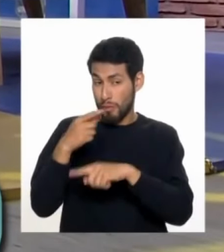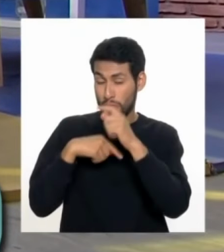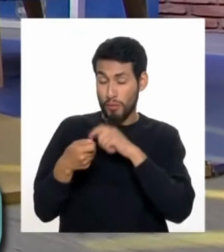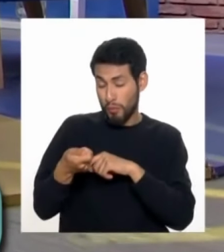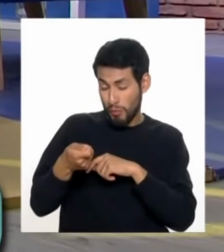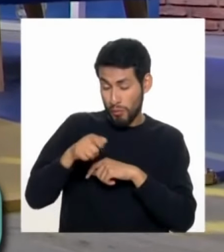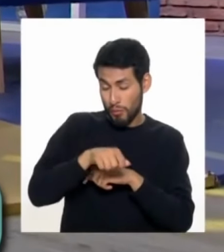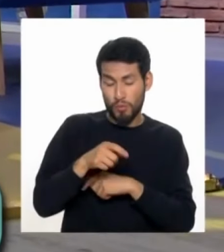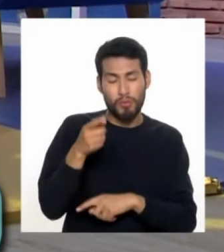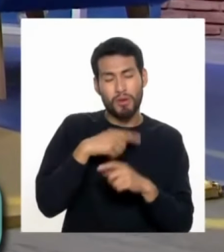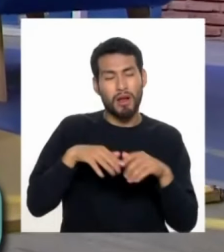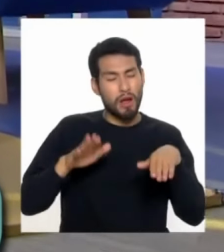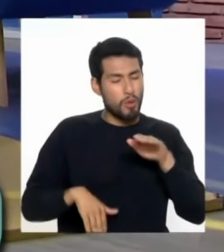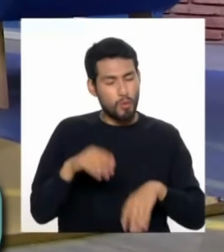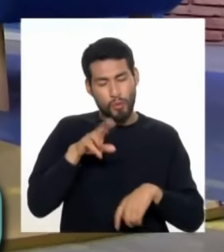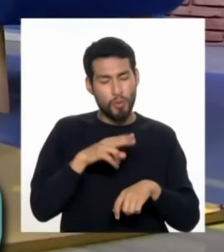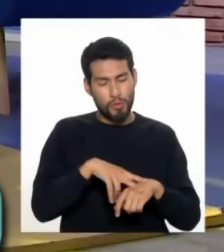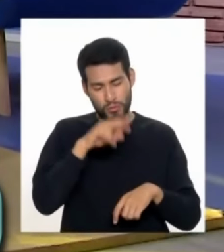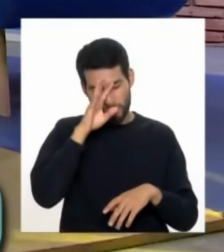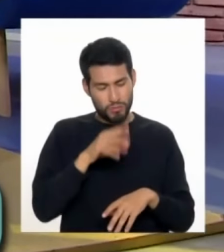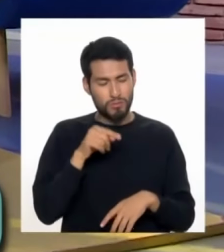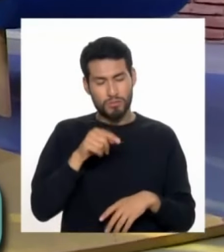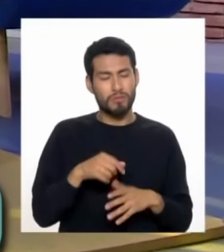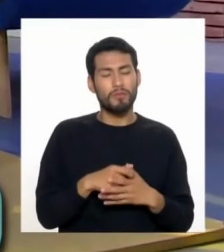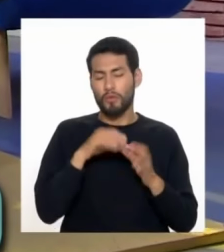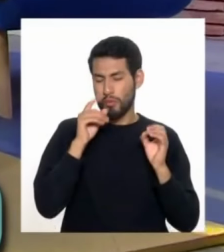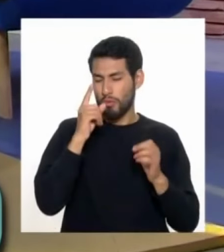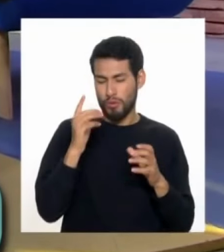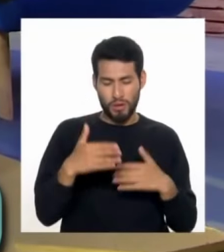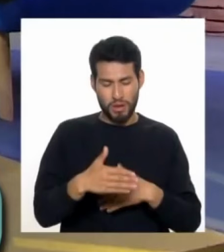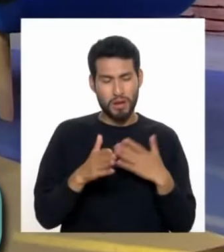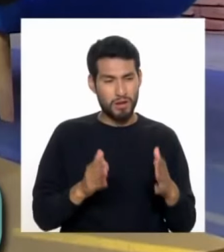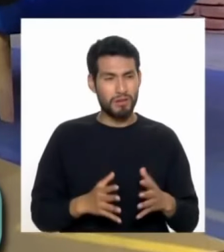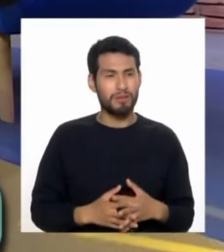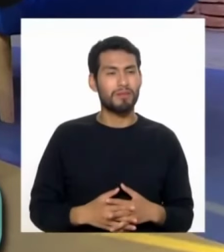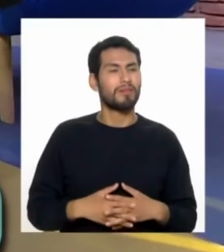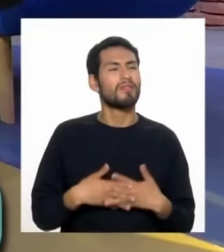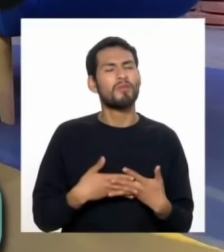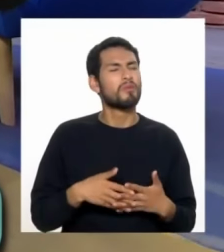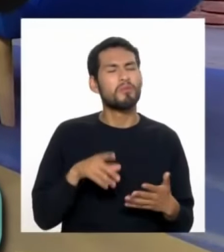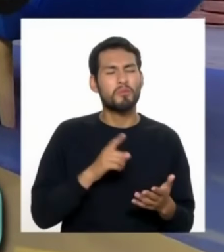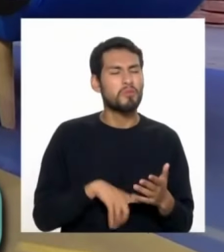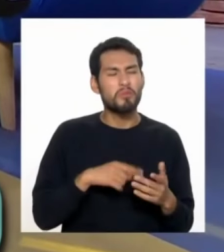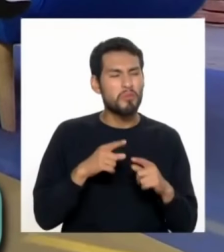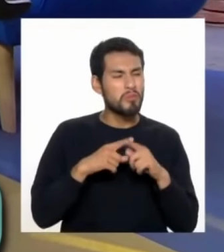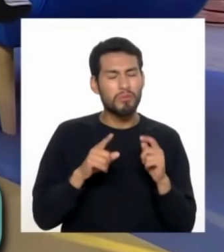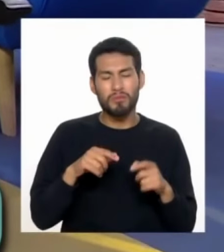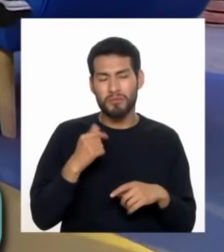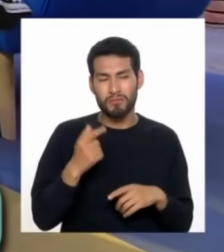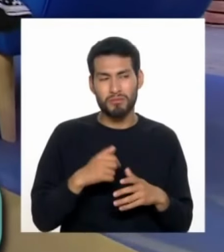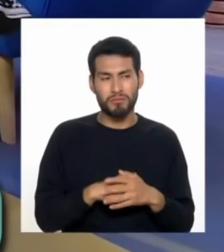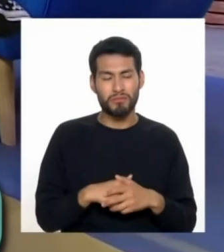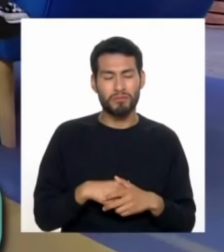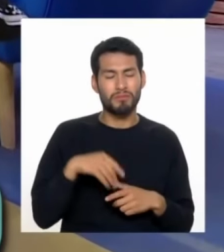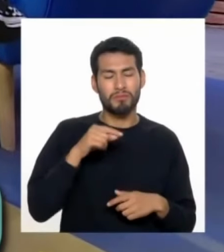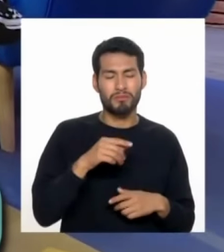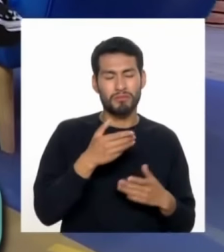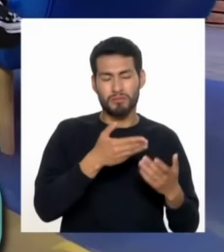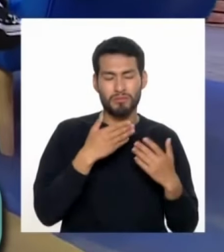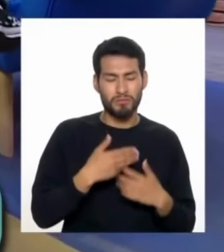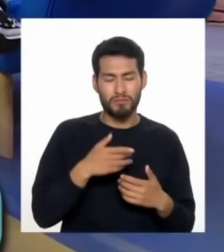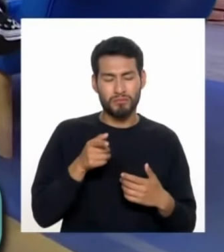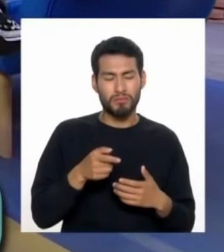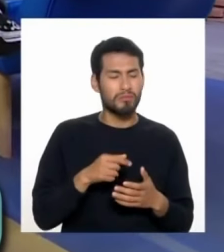queda... El cajón criollo tal cual, y todo en una sola caja. Ahora, ¿cuál es la marcada diferencia con respecto a otros instrumentos que traen de